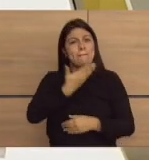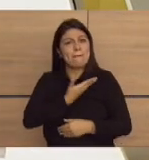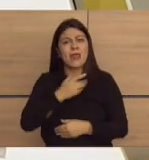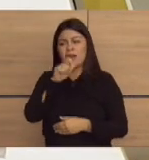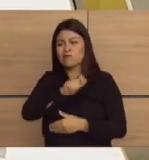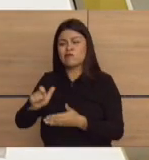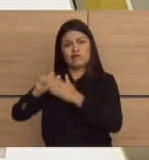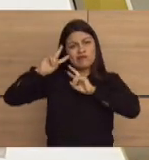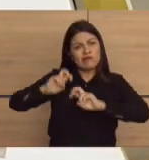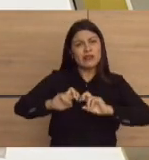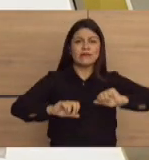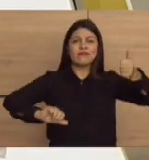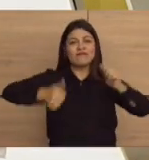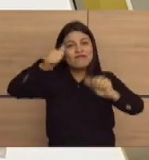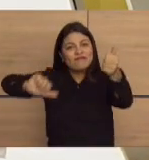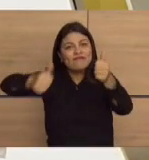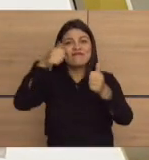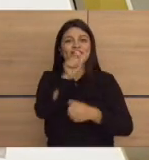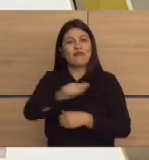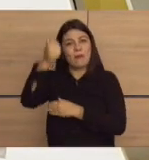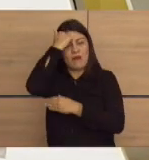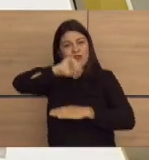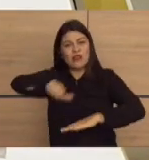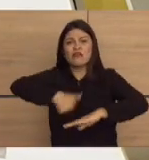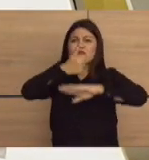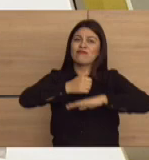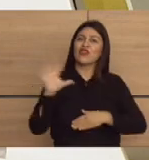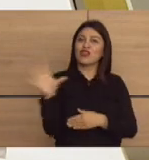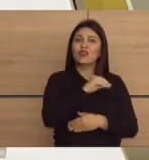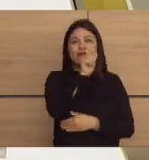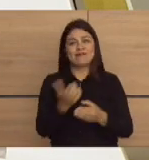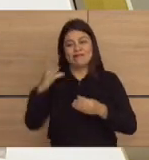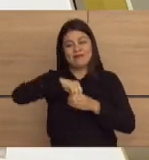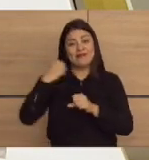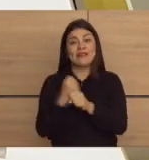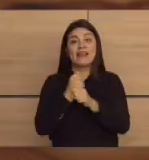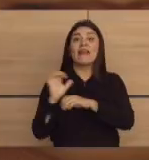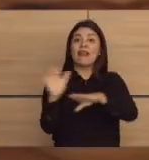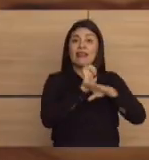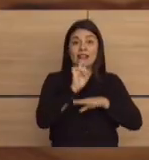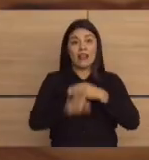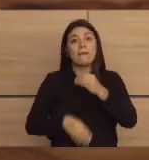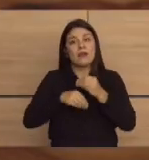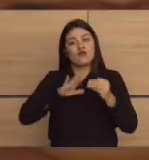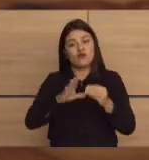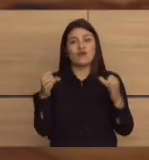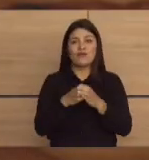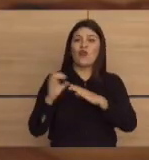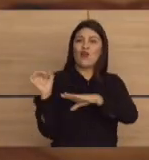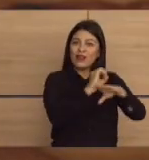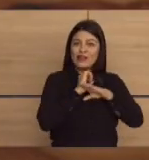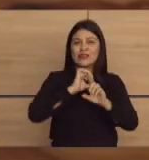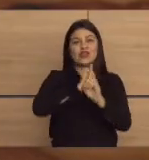investigadores, directivos, docentes, rectores, servidores públicos, miembros de organizaciones sociales y